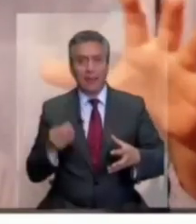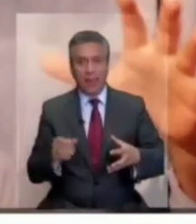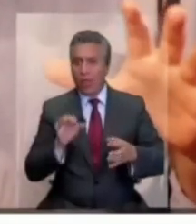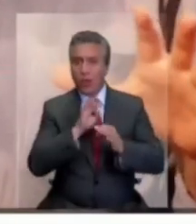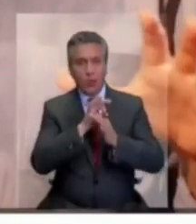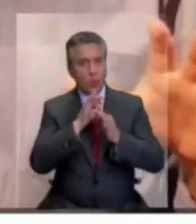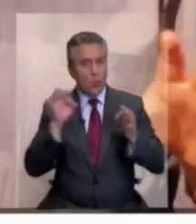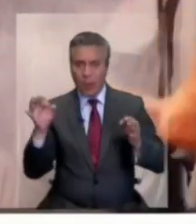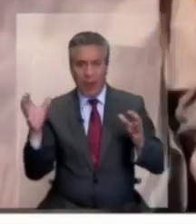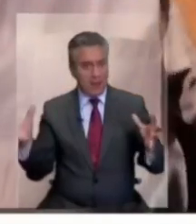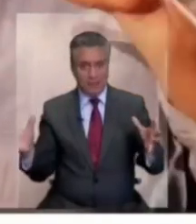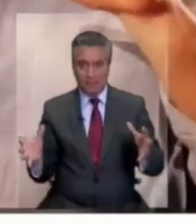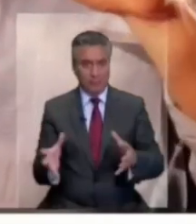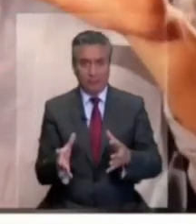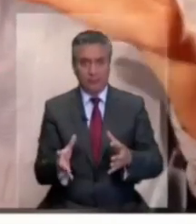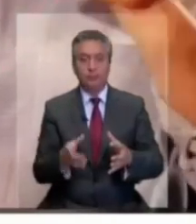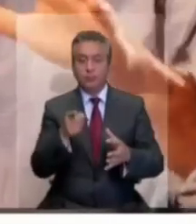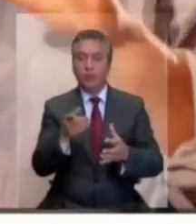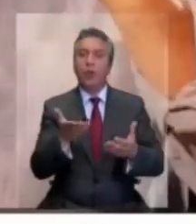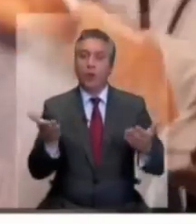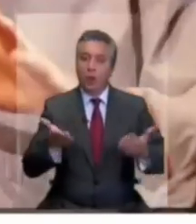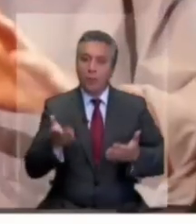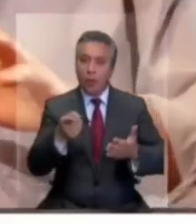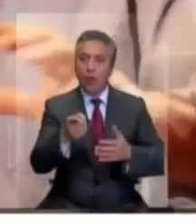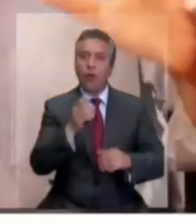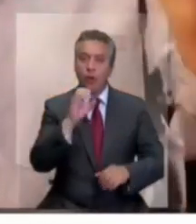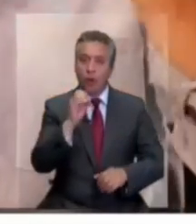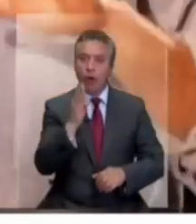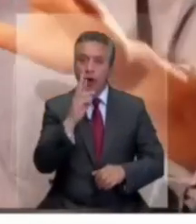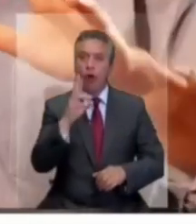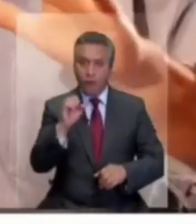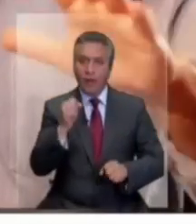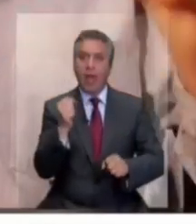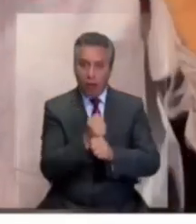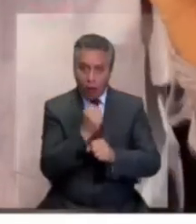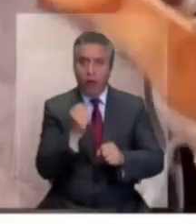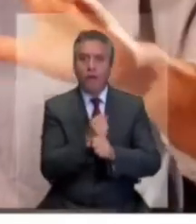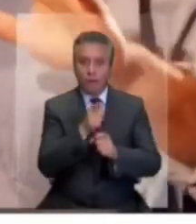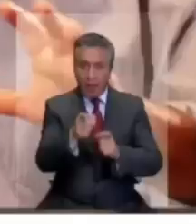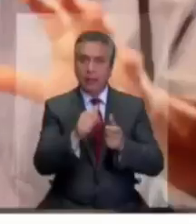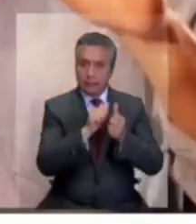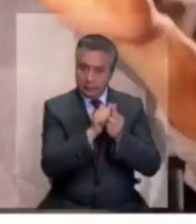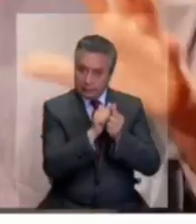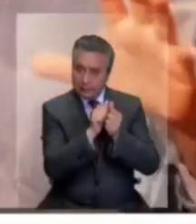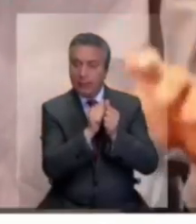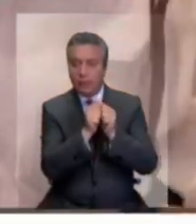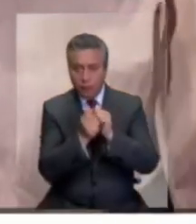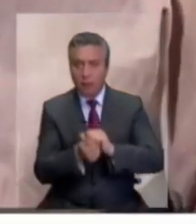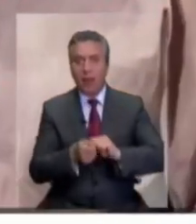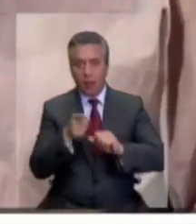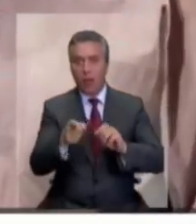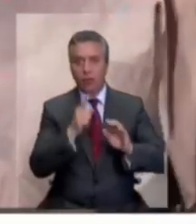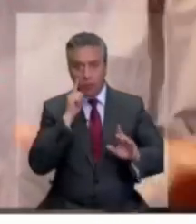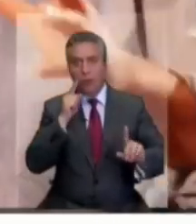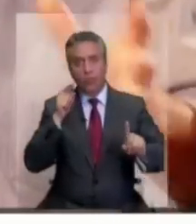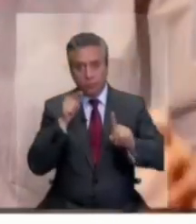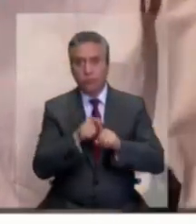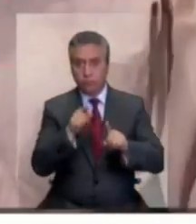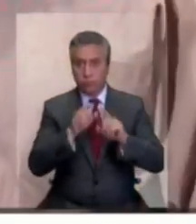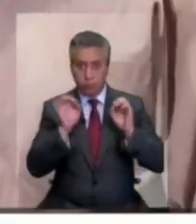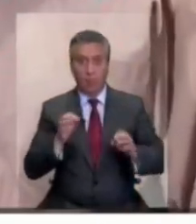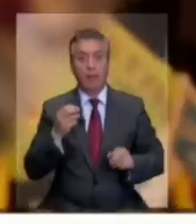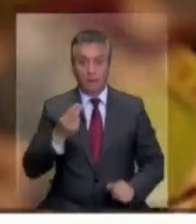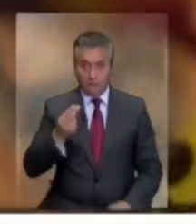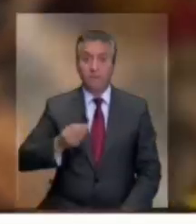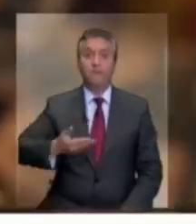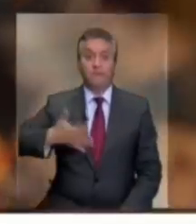reunida y cómo la obra de estos autores fue transformada de esta manera en objetos que pueden ser valorizados en este